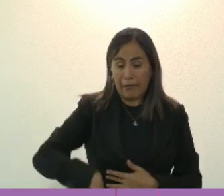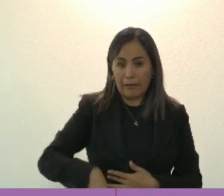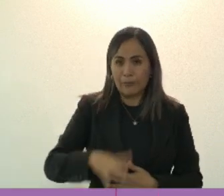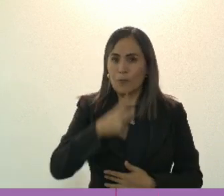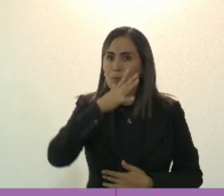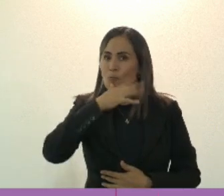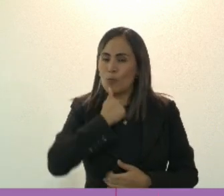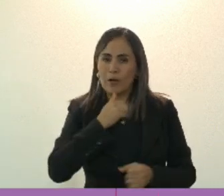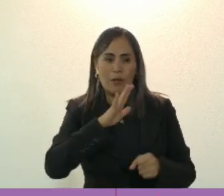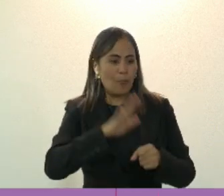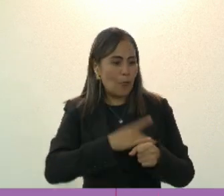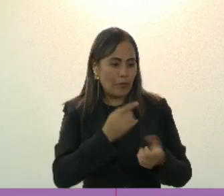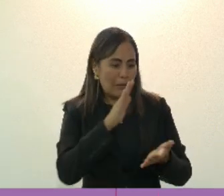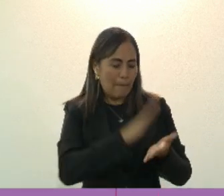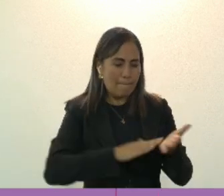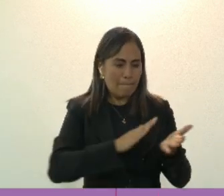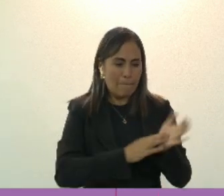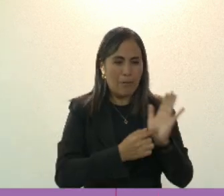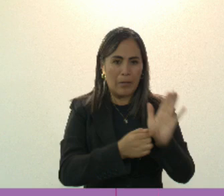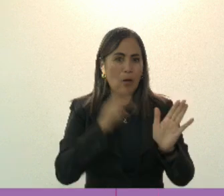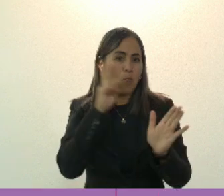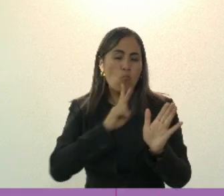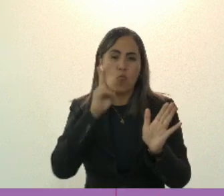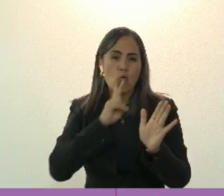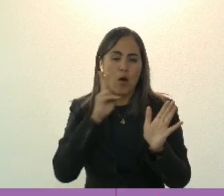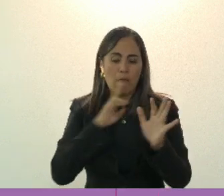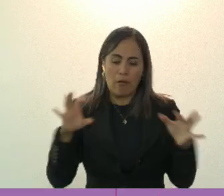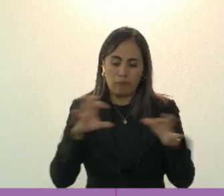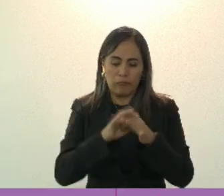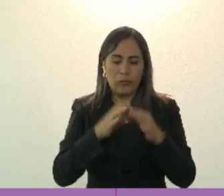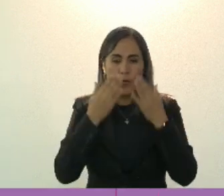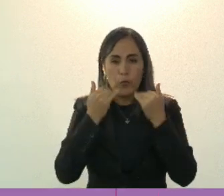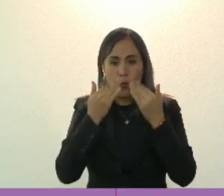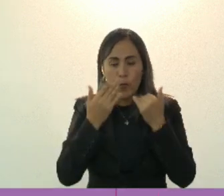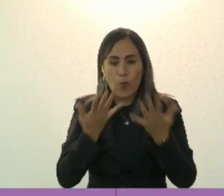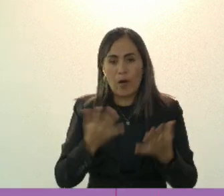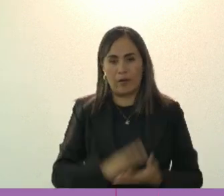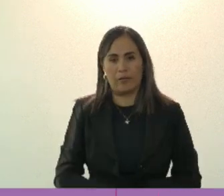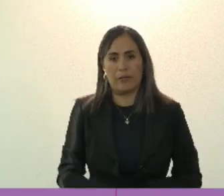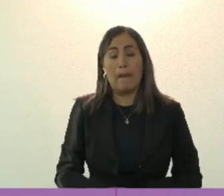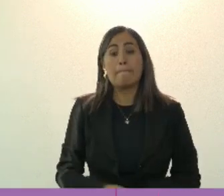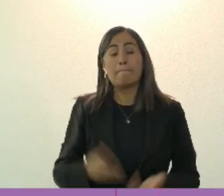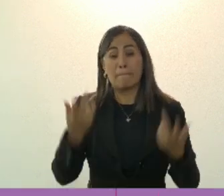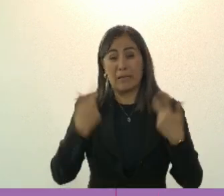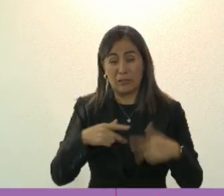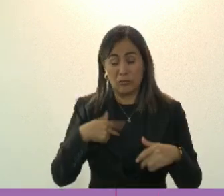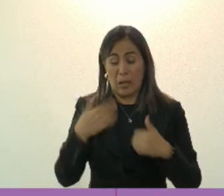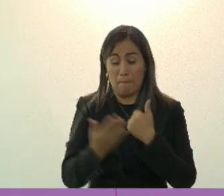del documento. Entonces, ténganlo en mente. Para los que son servidores públicos que van a recibir,